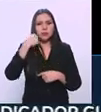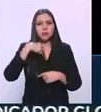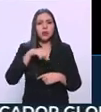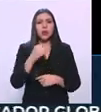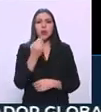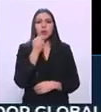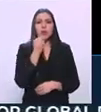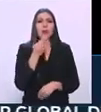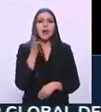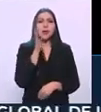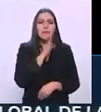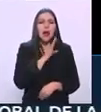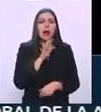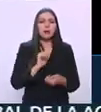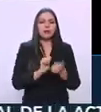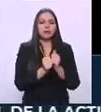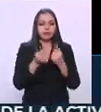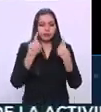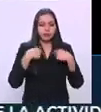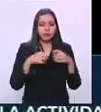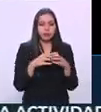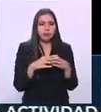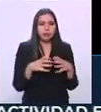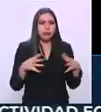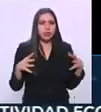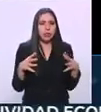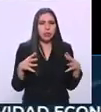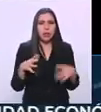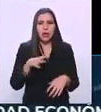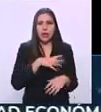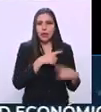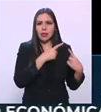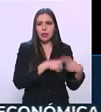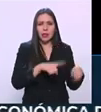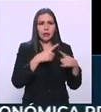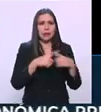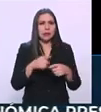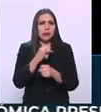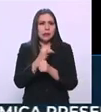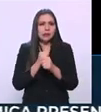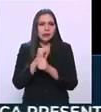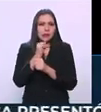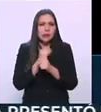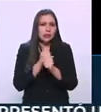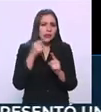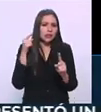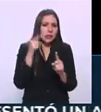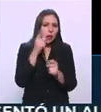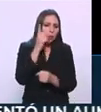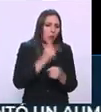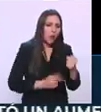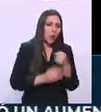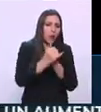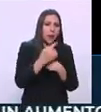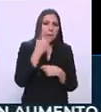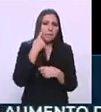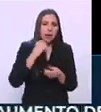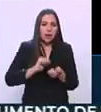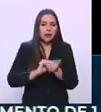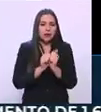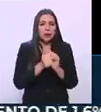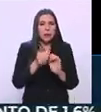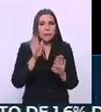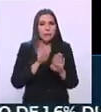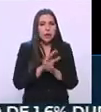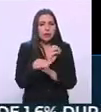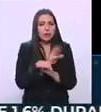mala alimentación. Tenemos varios proyectos nacionales de investigación e incidencia enfocados a entender a fondo y hacer